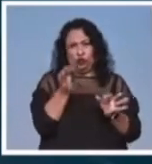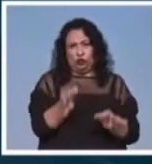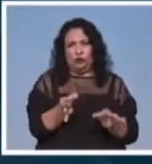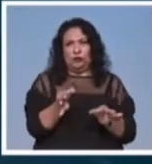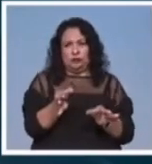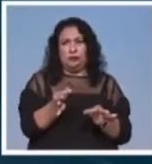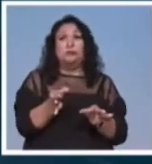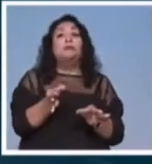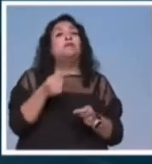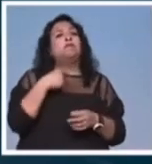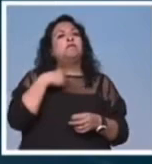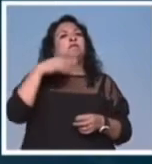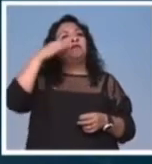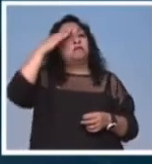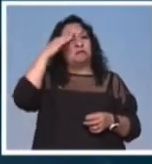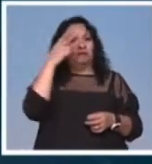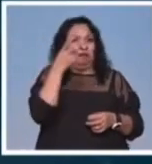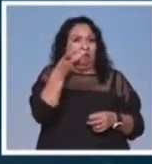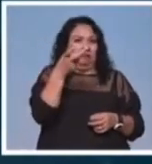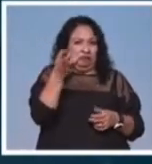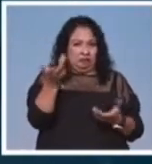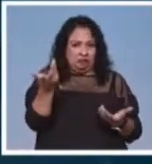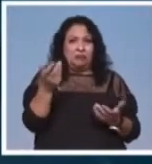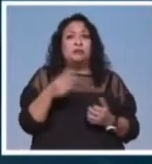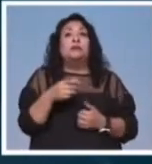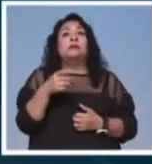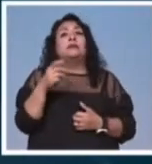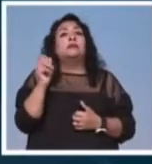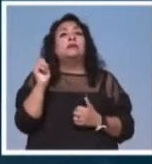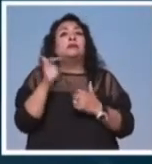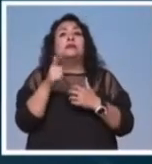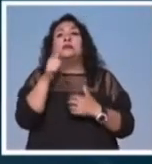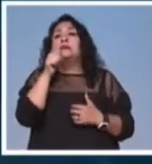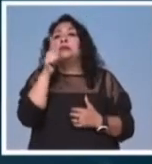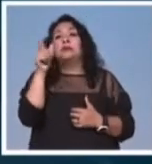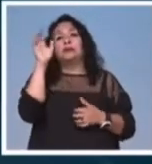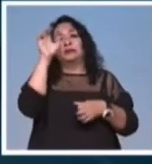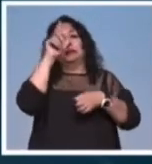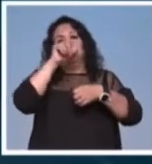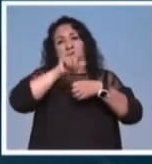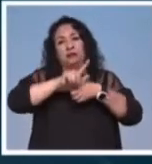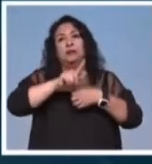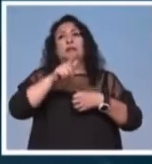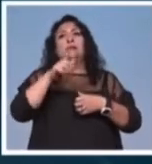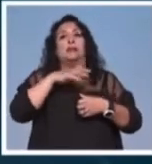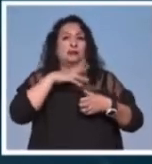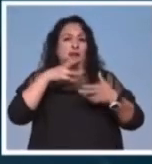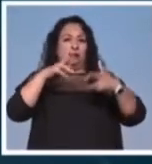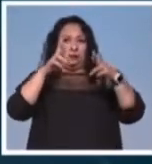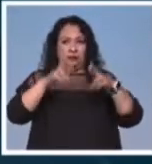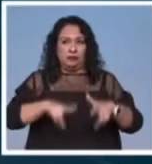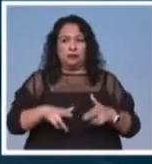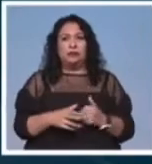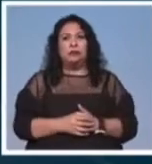originales, estamos pensando en eso, en ese alma de la cultura que estamos